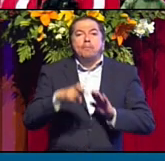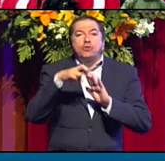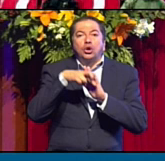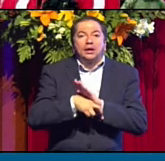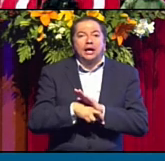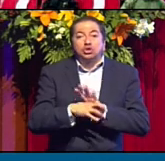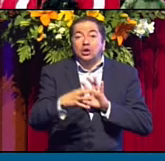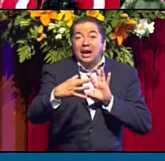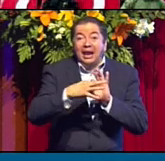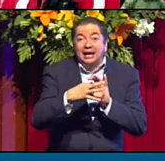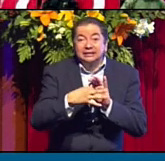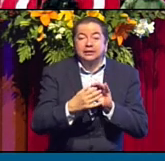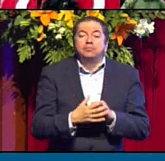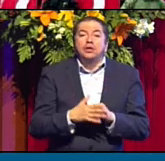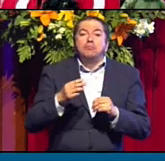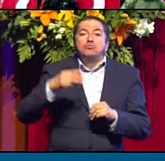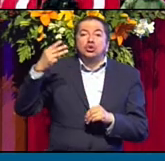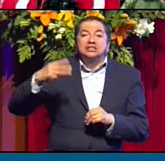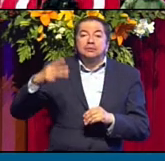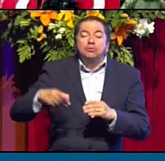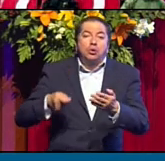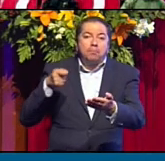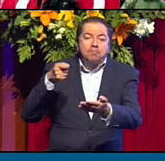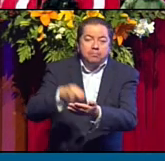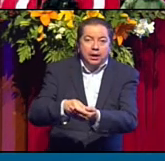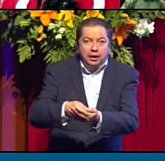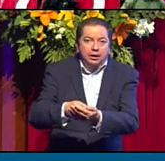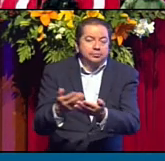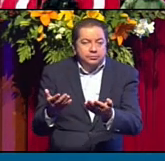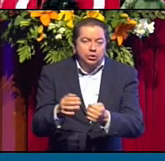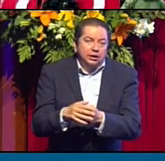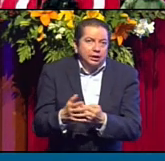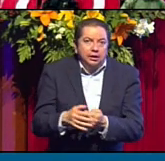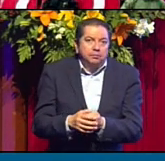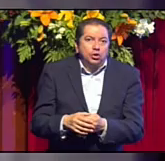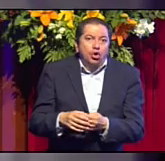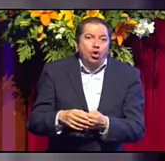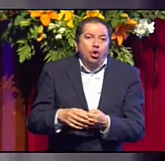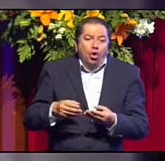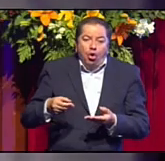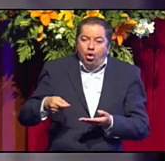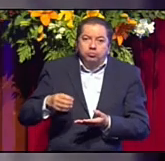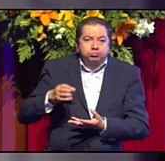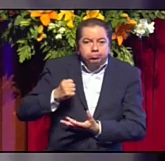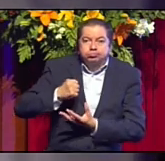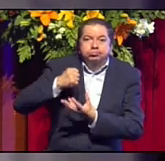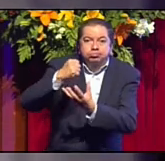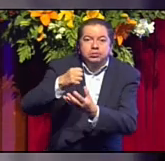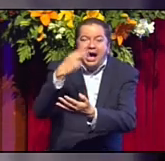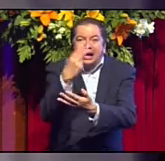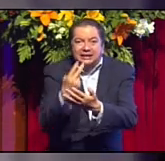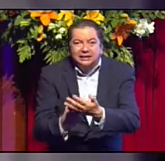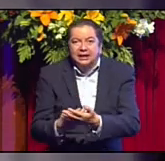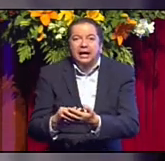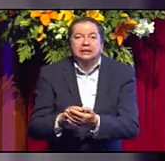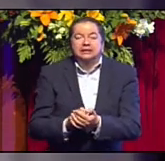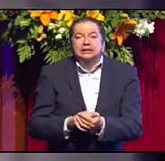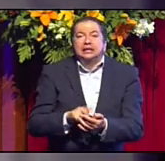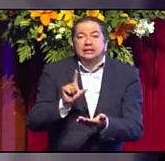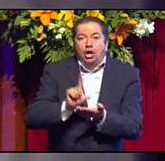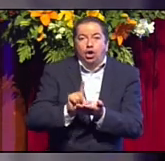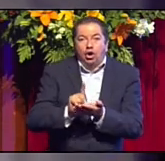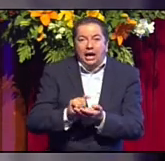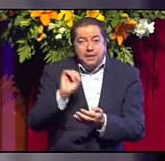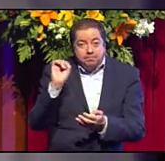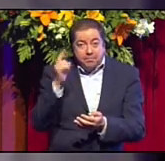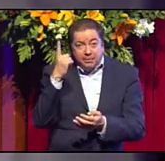el municipio, donde el municipio le paga, por decirle, paga, le entrega un estipendio a los artistas locales en su primera